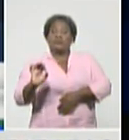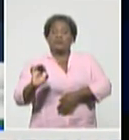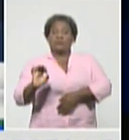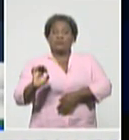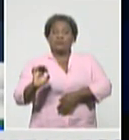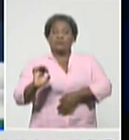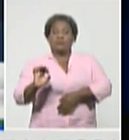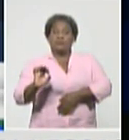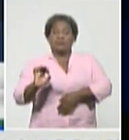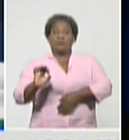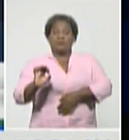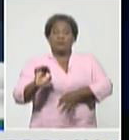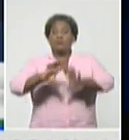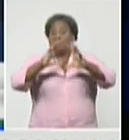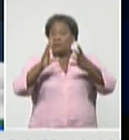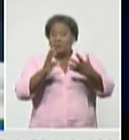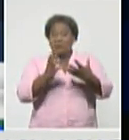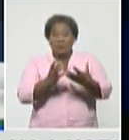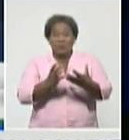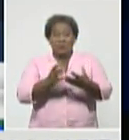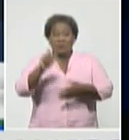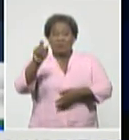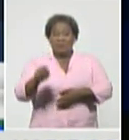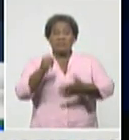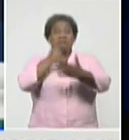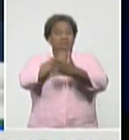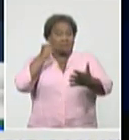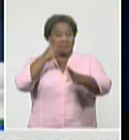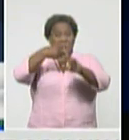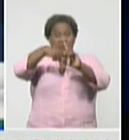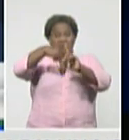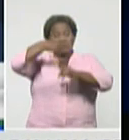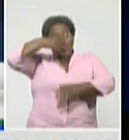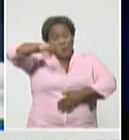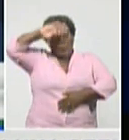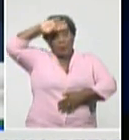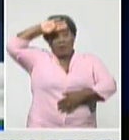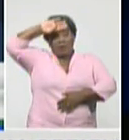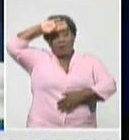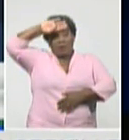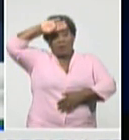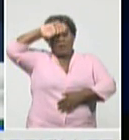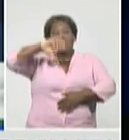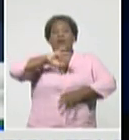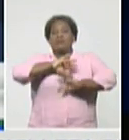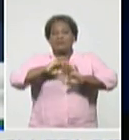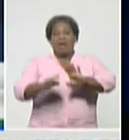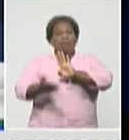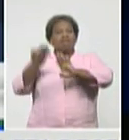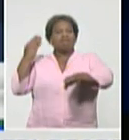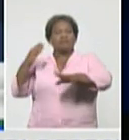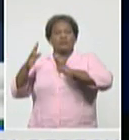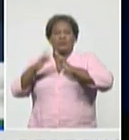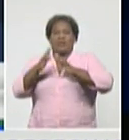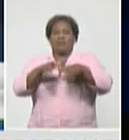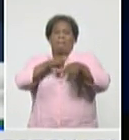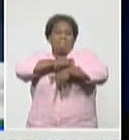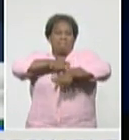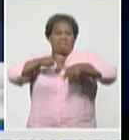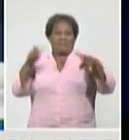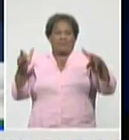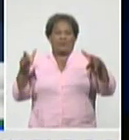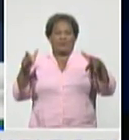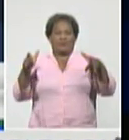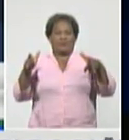de todas las personas que se han diagnosticado en Cuba, pues se encuentran de alta en estos momentos, se